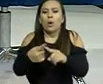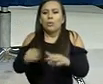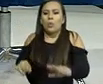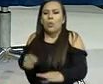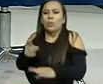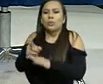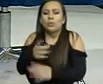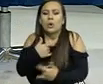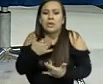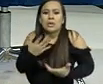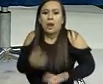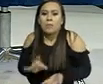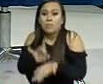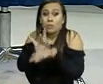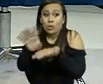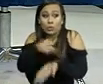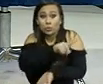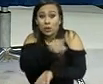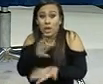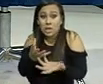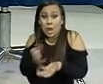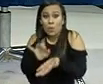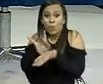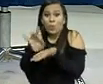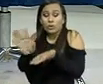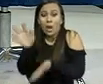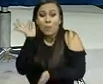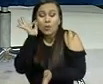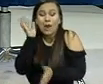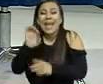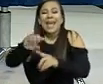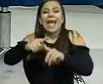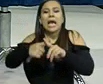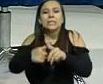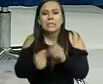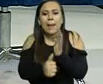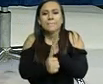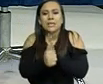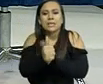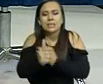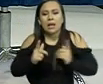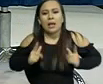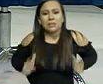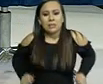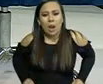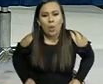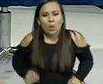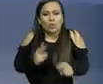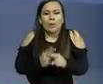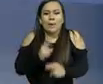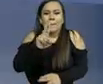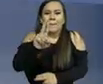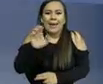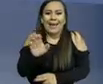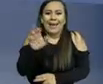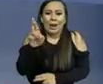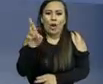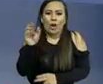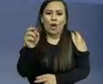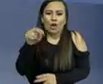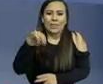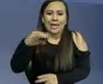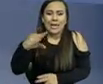la ex ministra de salud verónica espinoza saber en primer lugar nosotros estamos trabajando a doble jornada si se diría